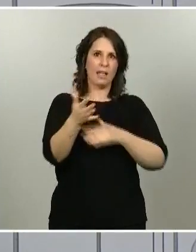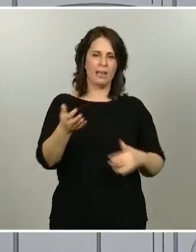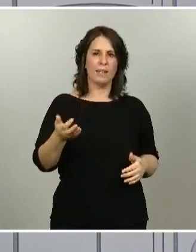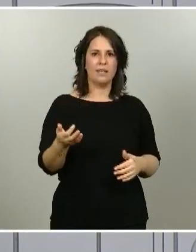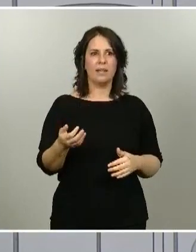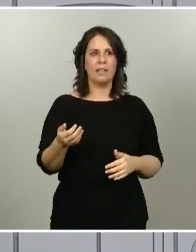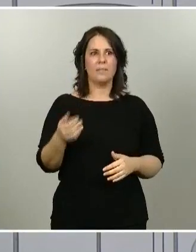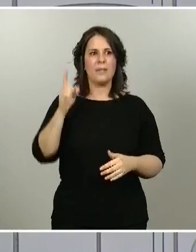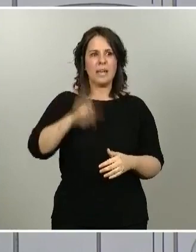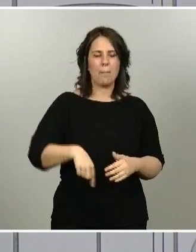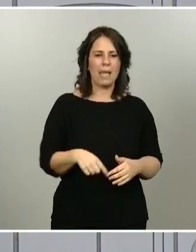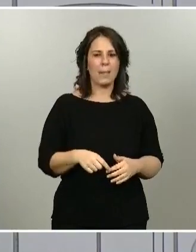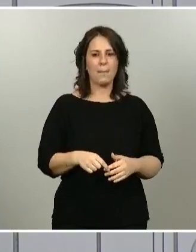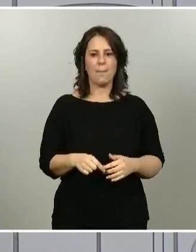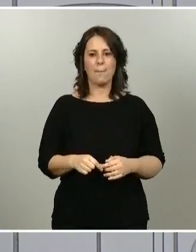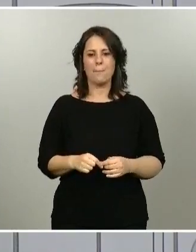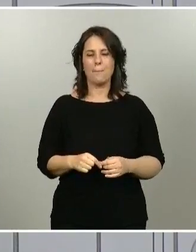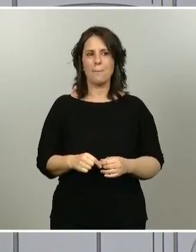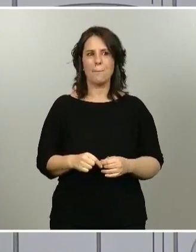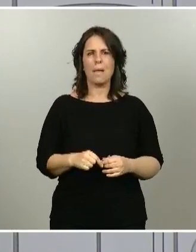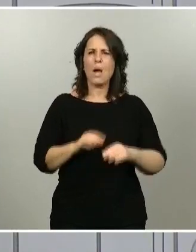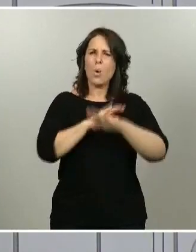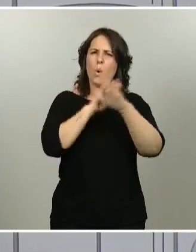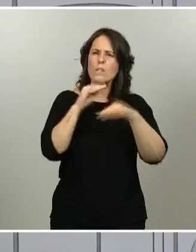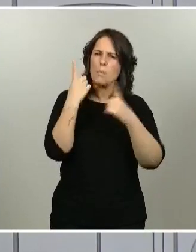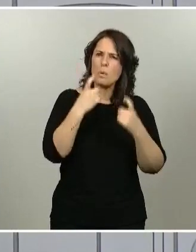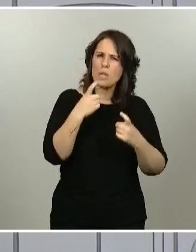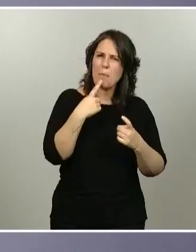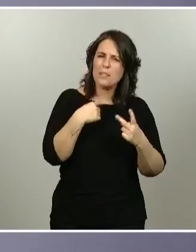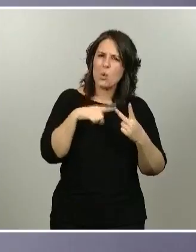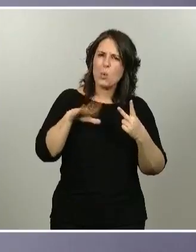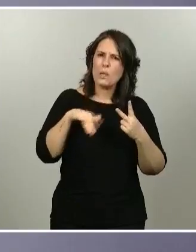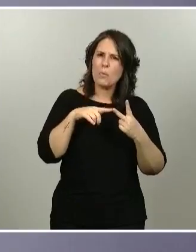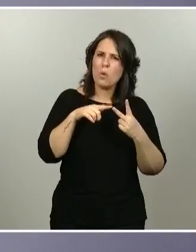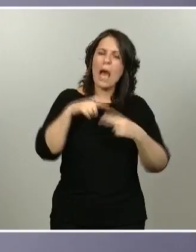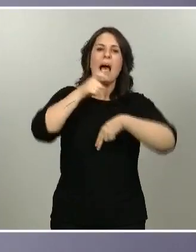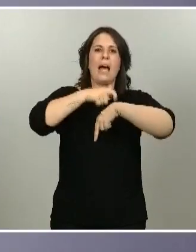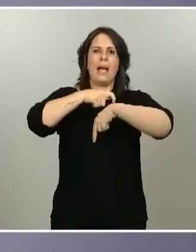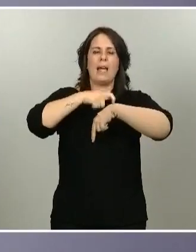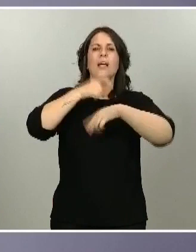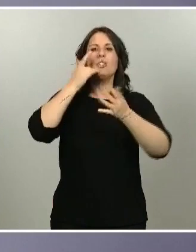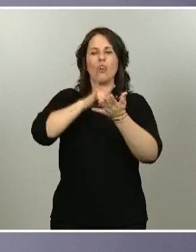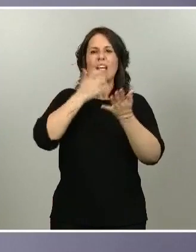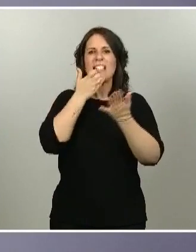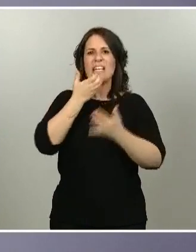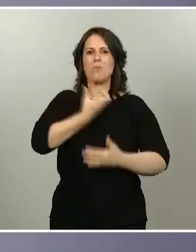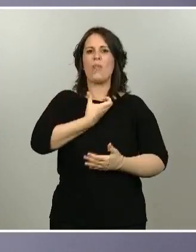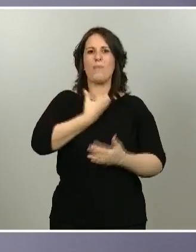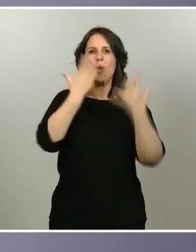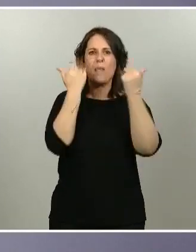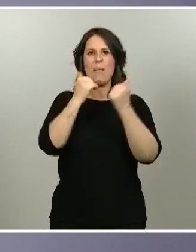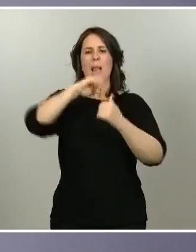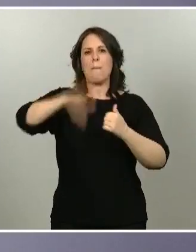la última parte de la pregunta. Exacto, las franjas en los municipios de menos de 10.000 habitantes. Muy